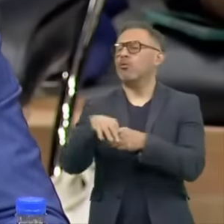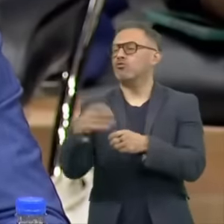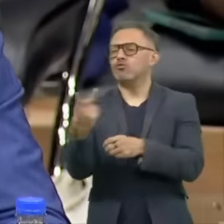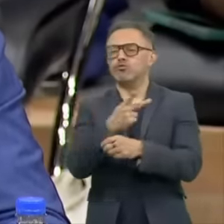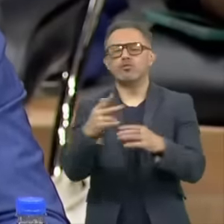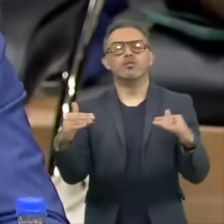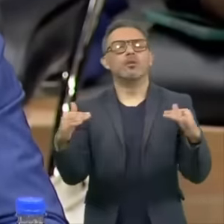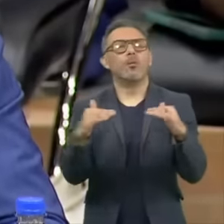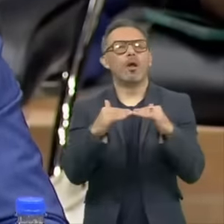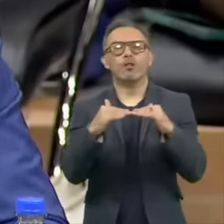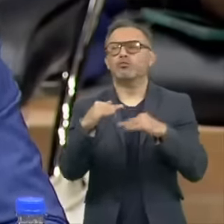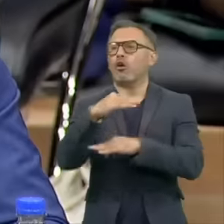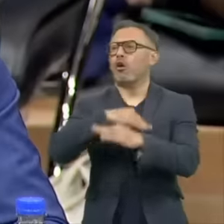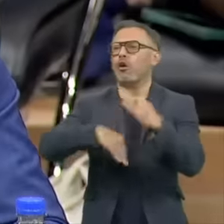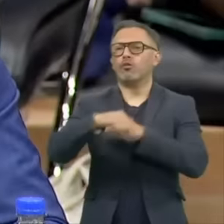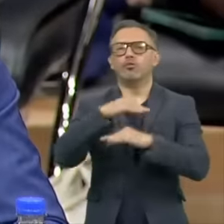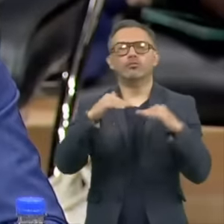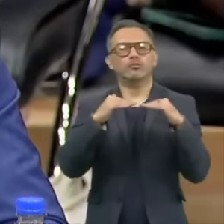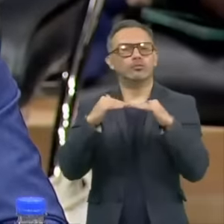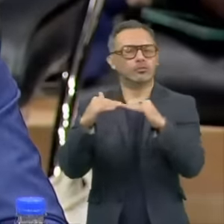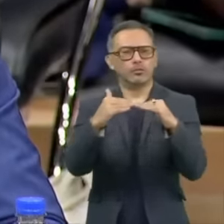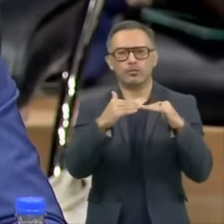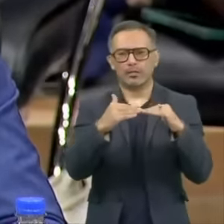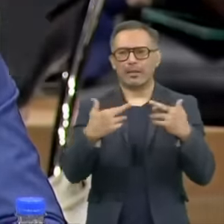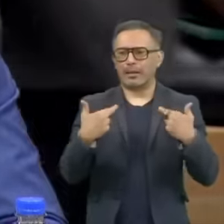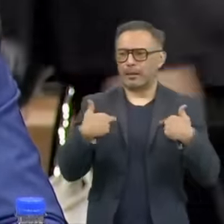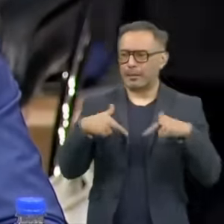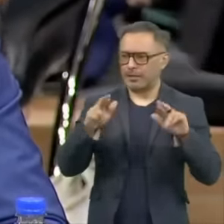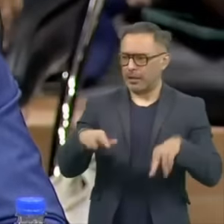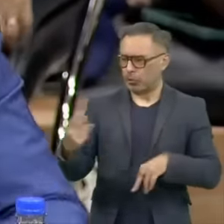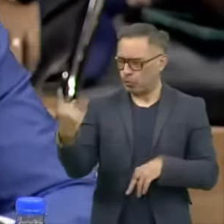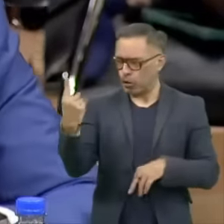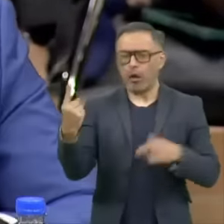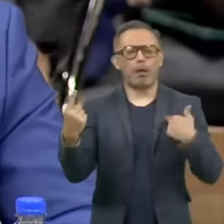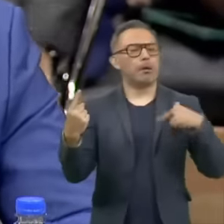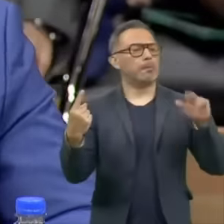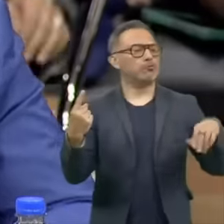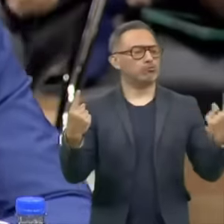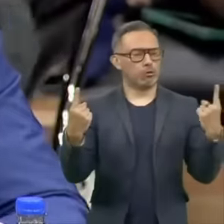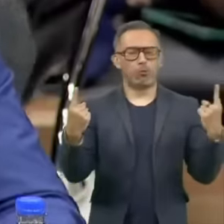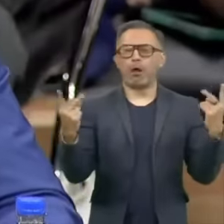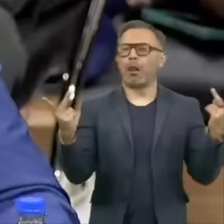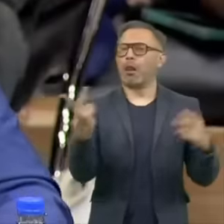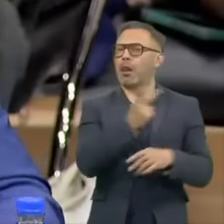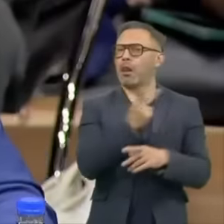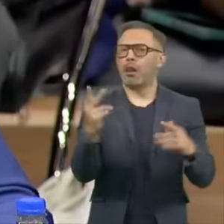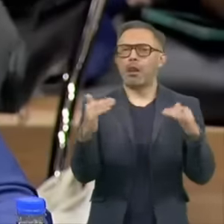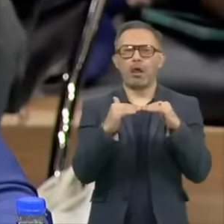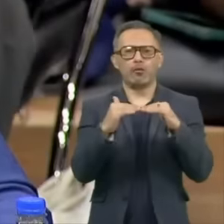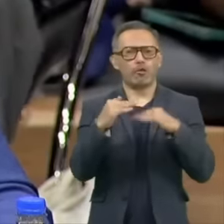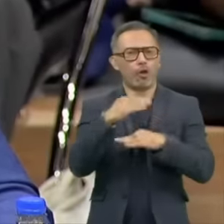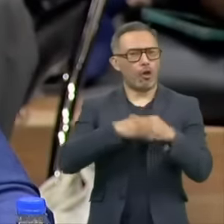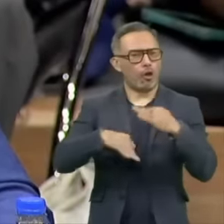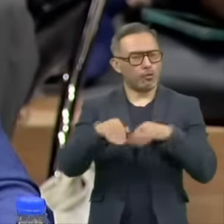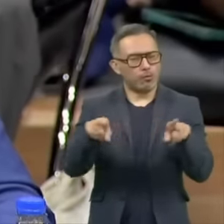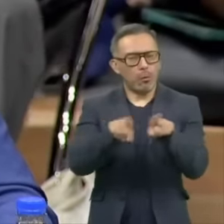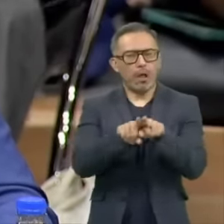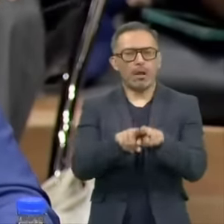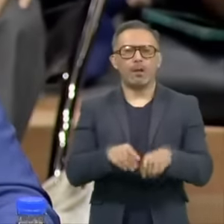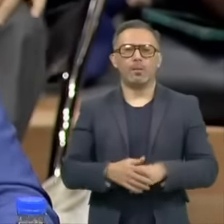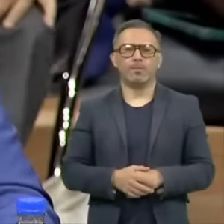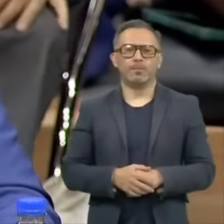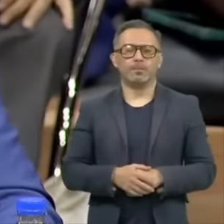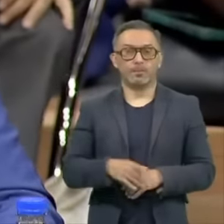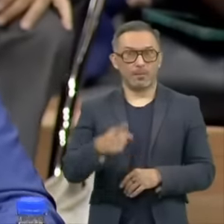Una representación igual para todos. Imagínense al electorado, muchos de